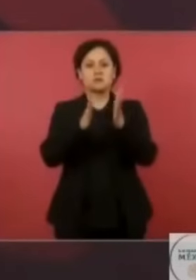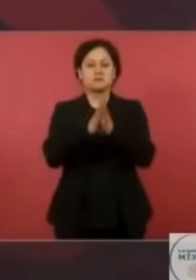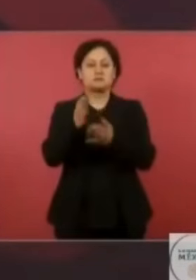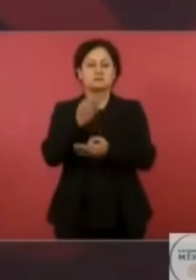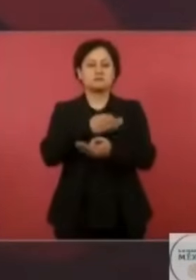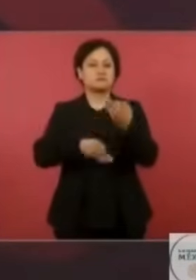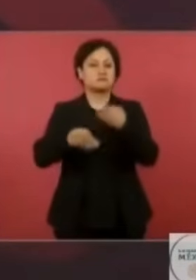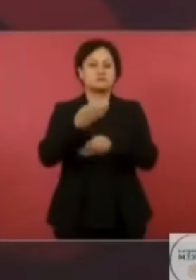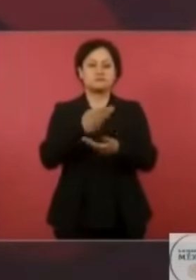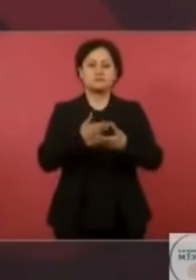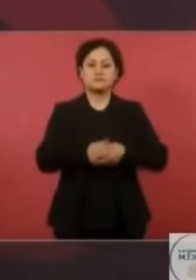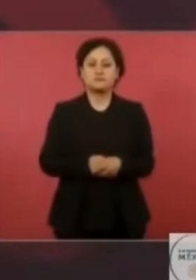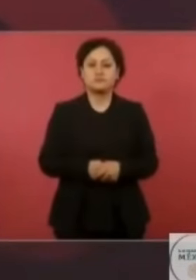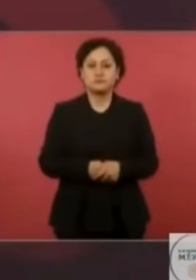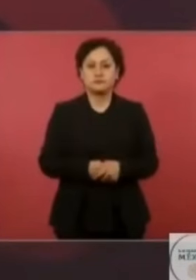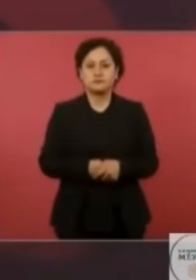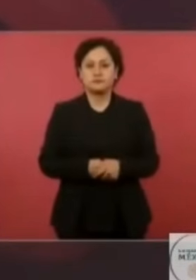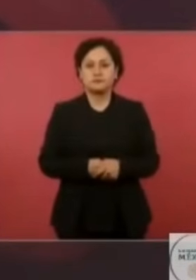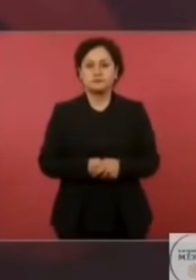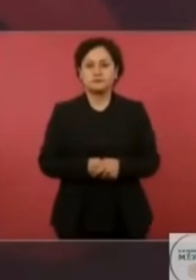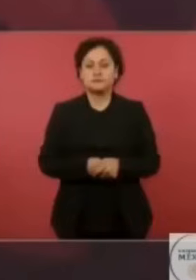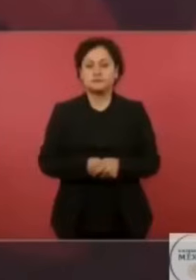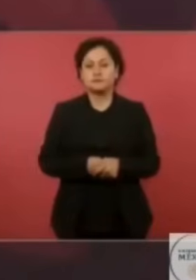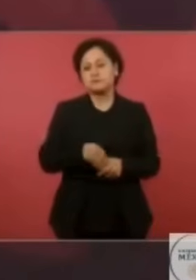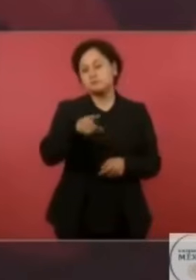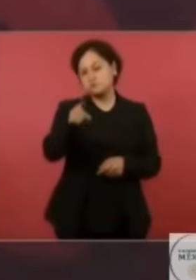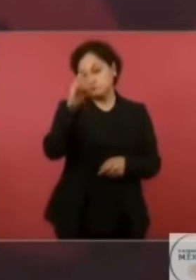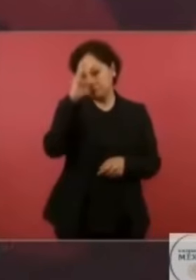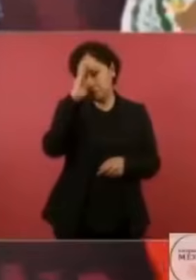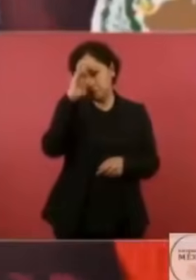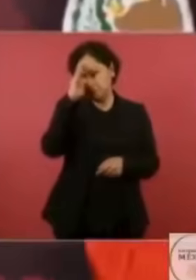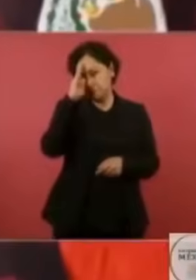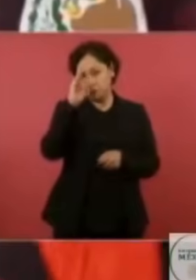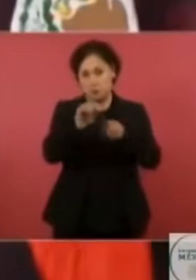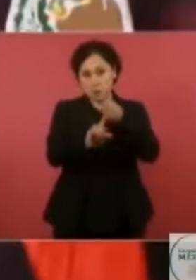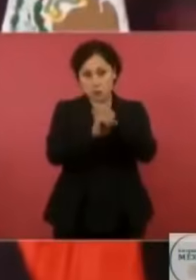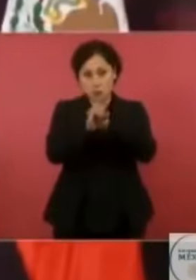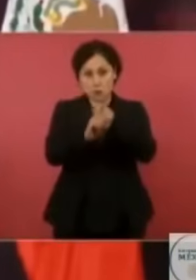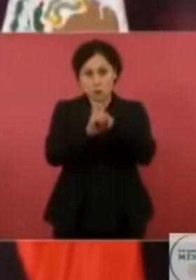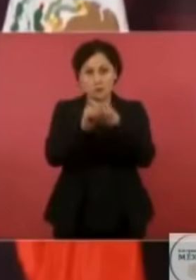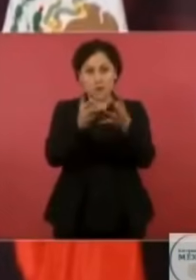¿Cuál es el mejor método para resolver un problema